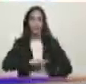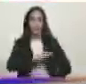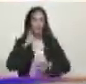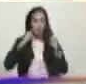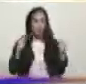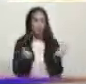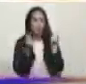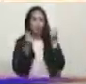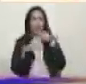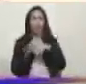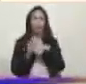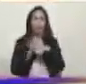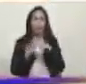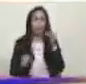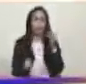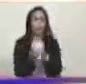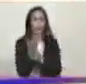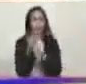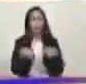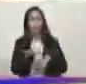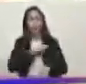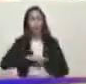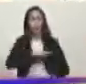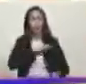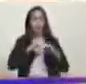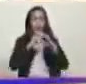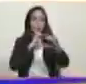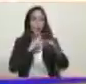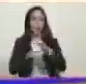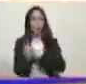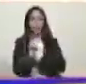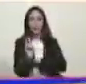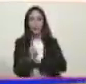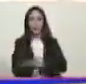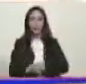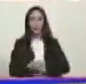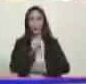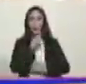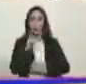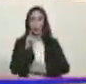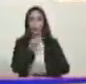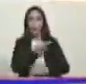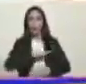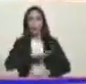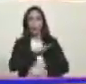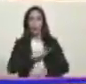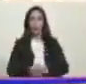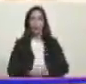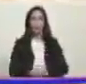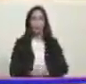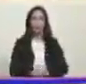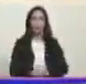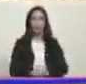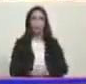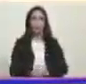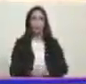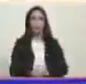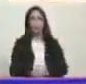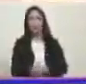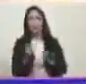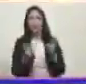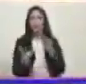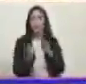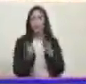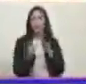activación de la gran misión Transporte Venezuela. Y en ese marco quiero hacer un pase a